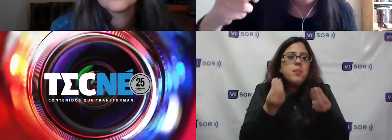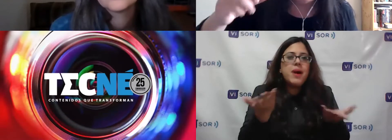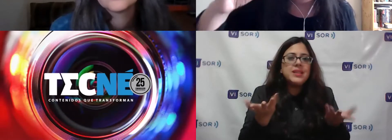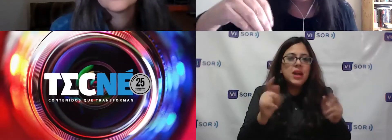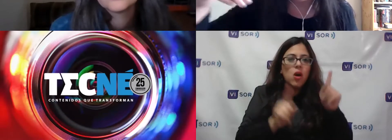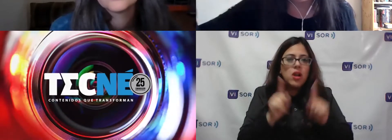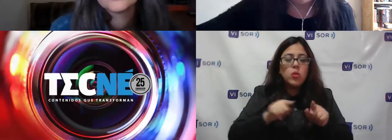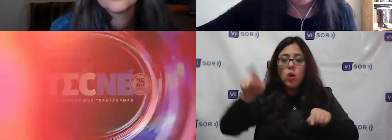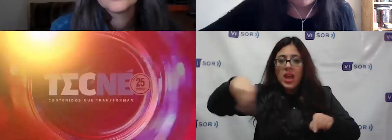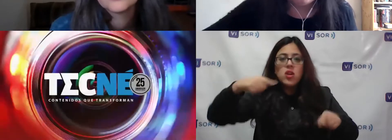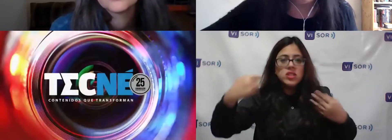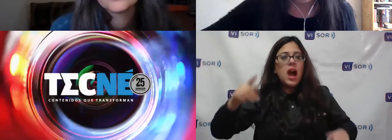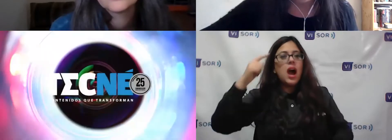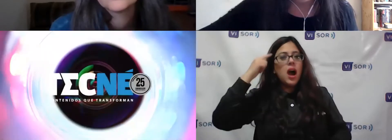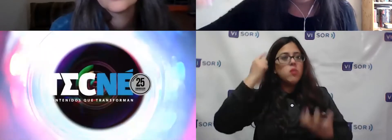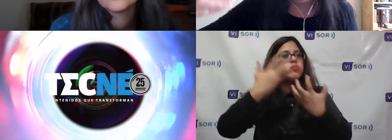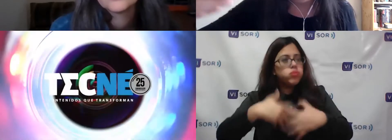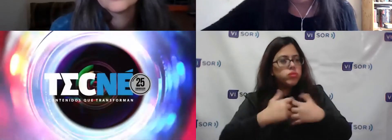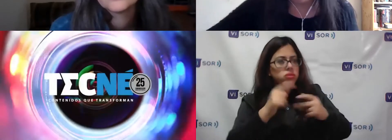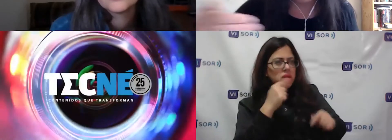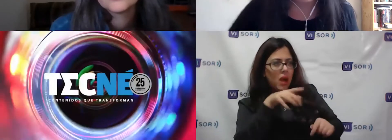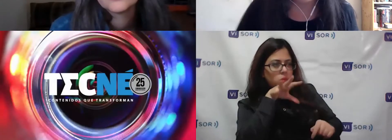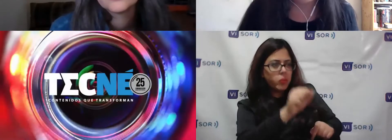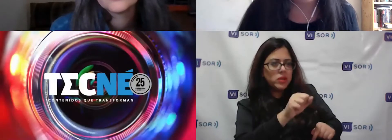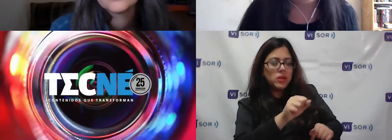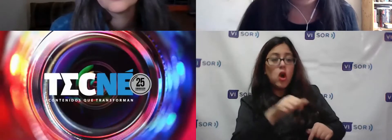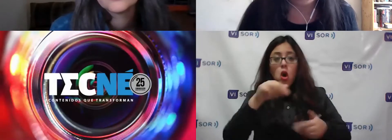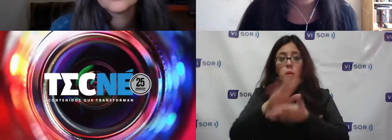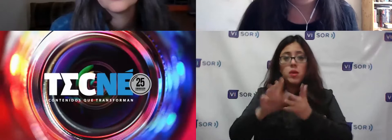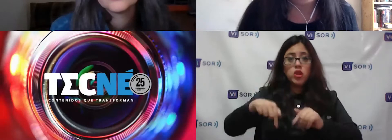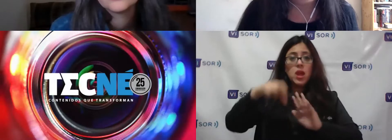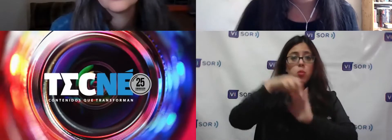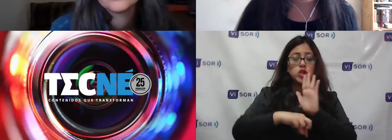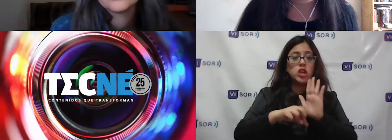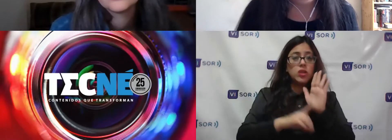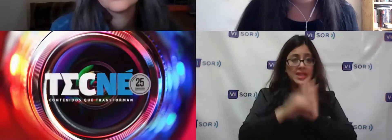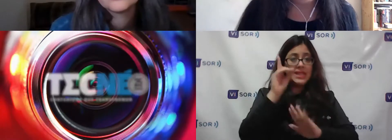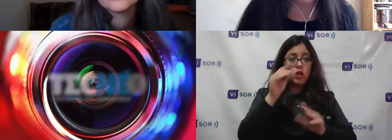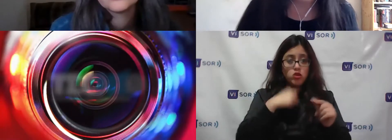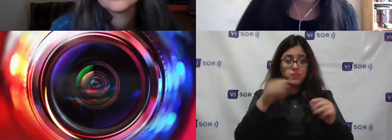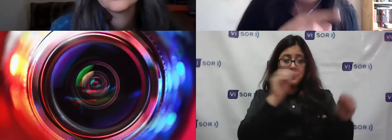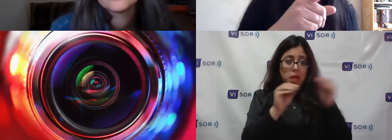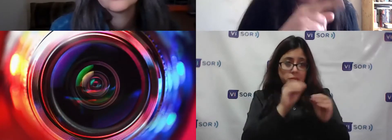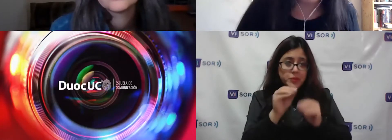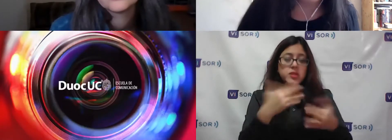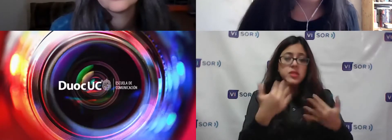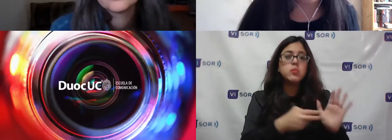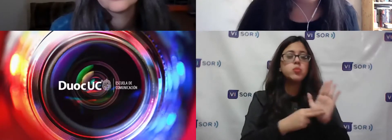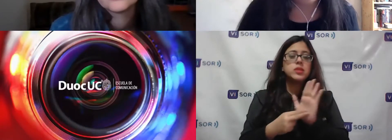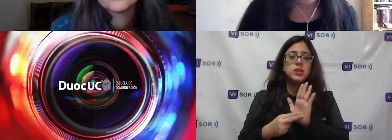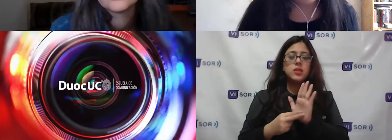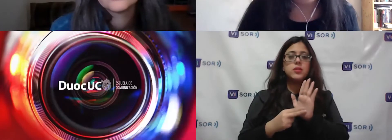sintonizando se para hacerle seguimiento yo tengo idea un proyecto por ejemplo en desarrollo que fue presentadora en